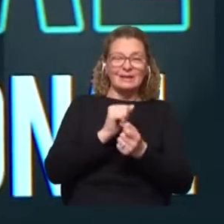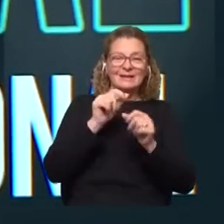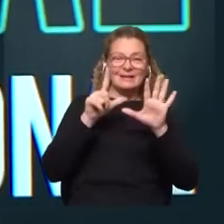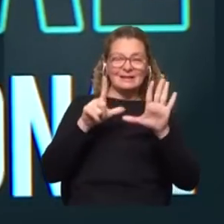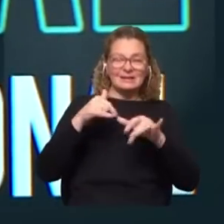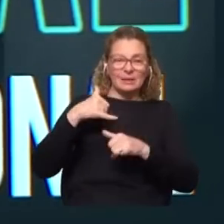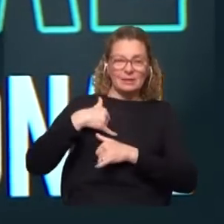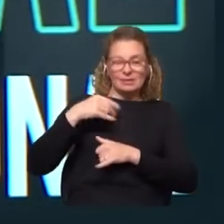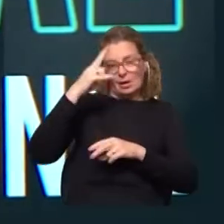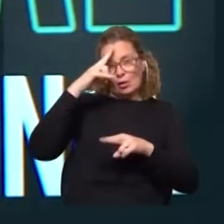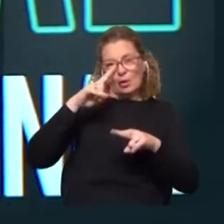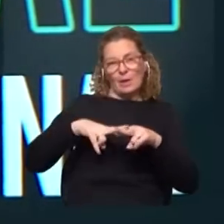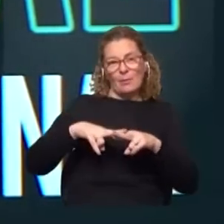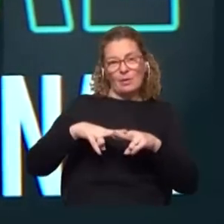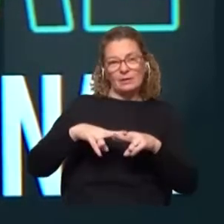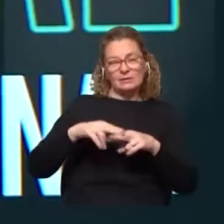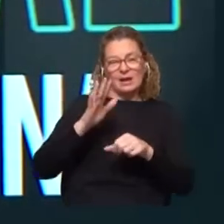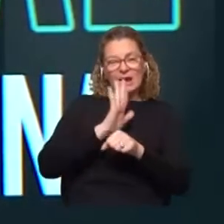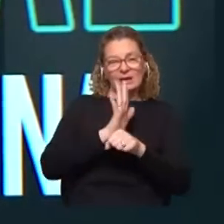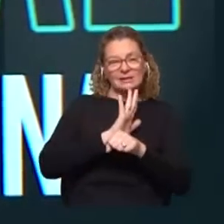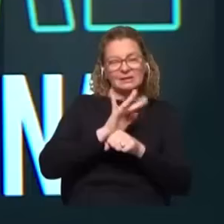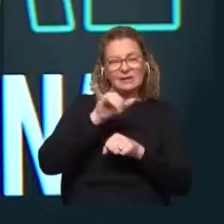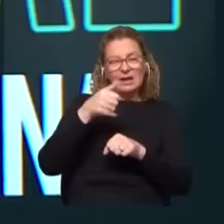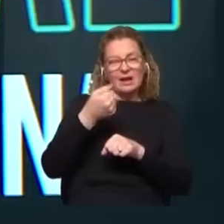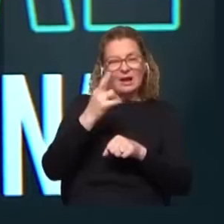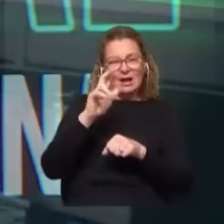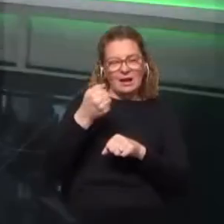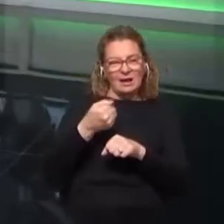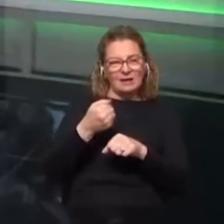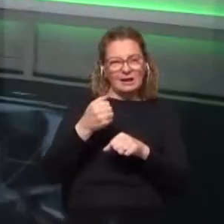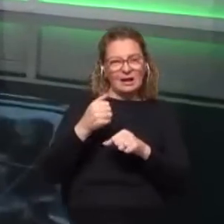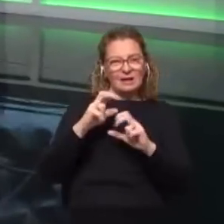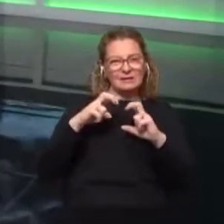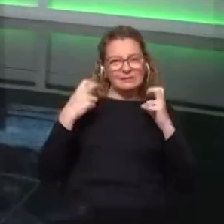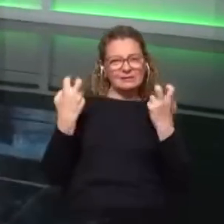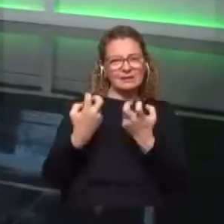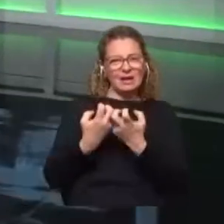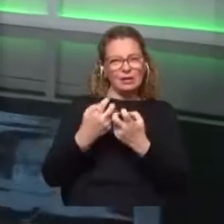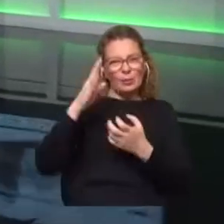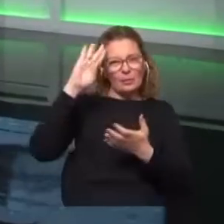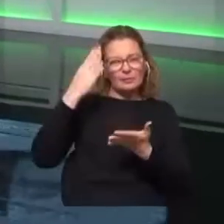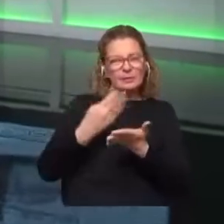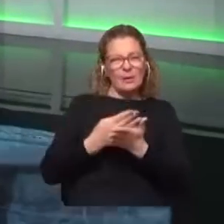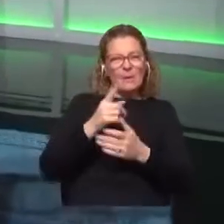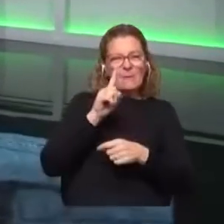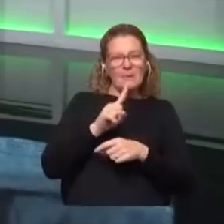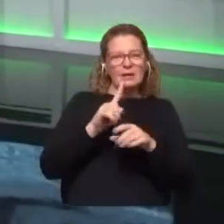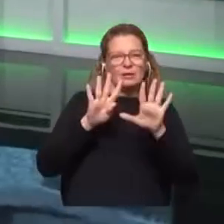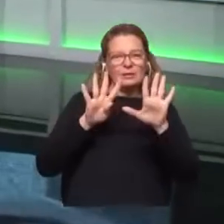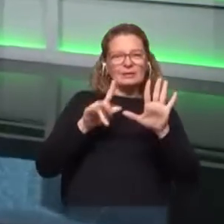vinculados con la muerte del artista Víctor Jara en el estadio Nacional de Santiago luego de golpe de estado de